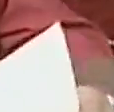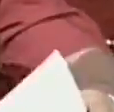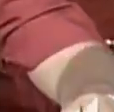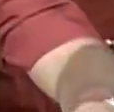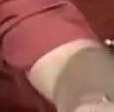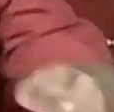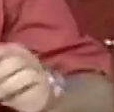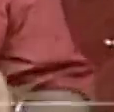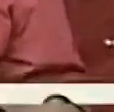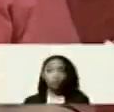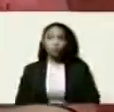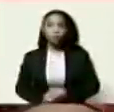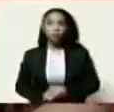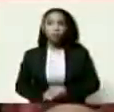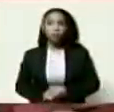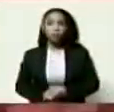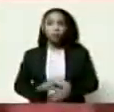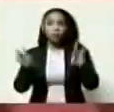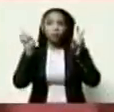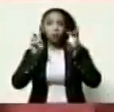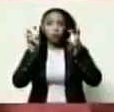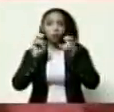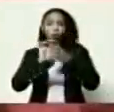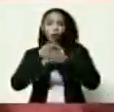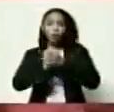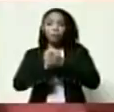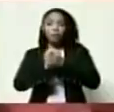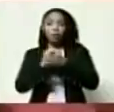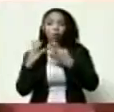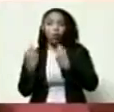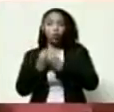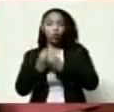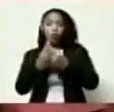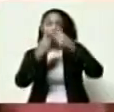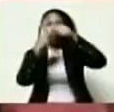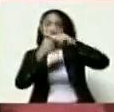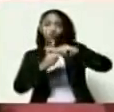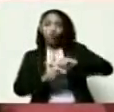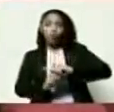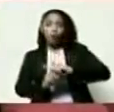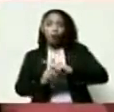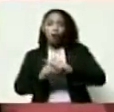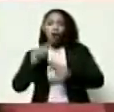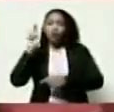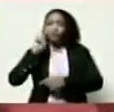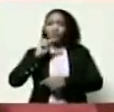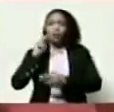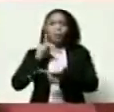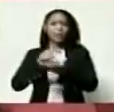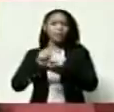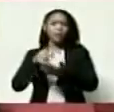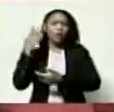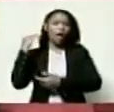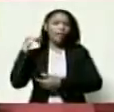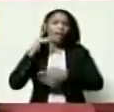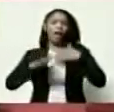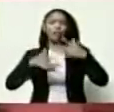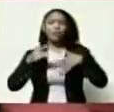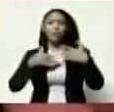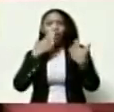Nuevos compañeros que se sumaron, compañeros que nunca habían estado en este tipo de